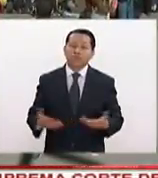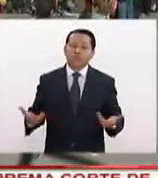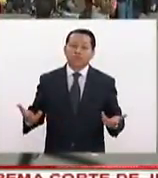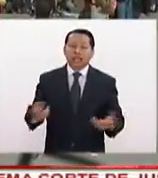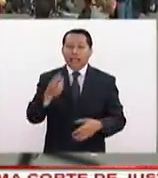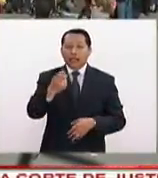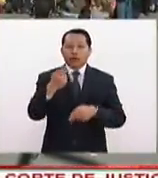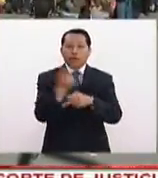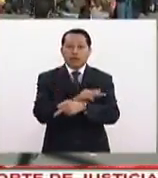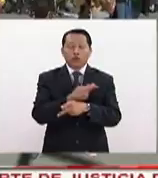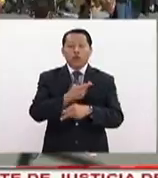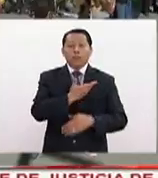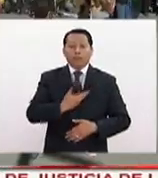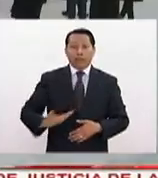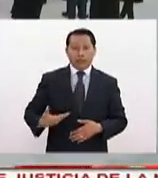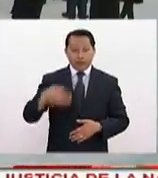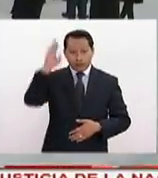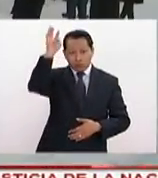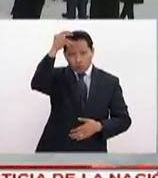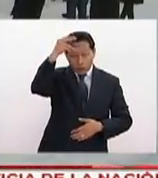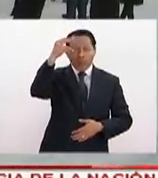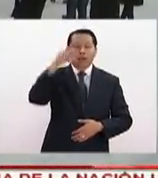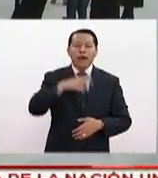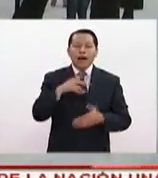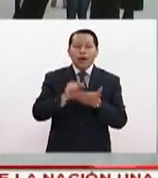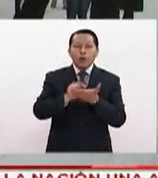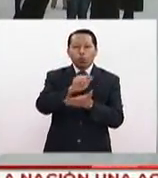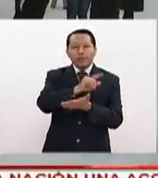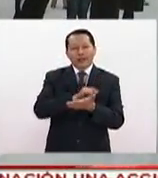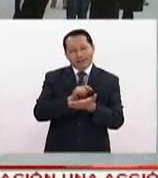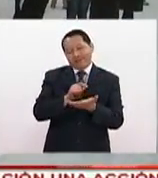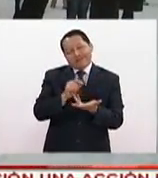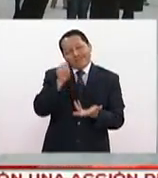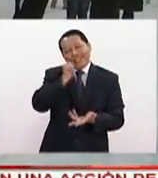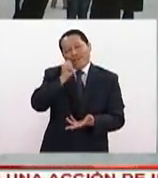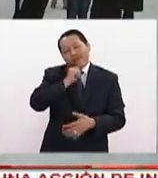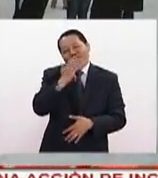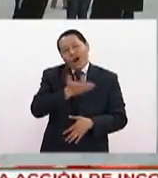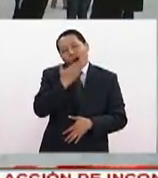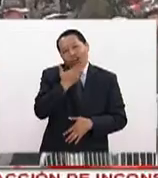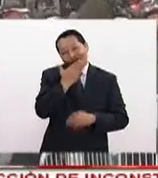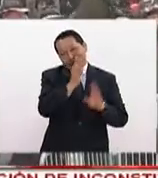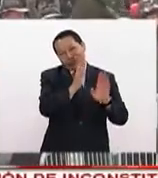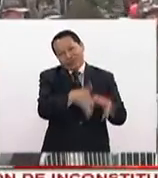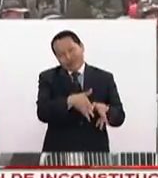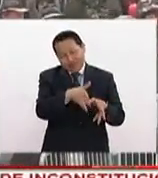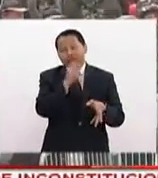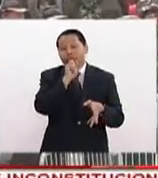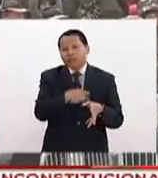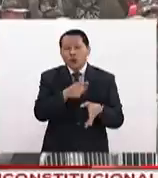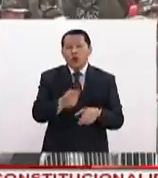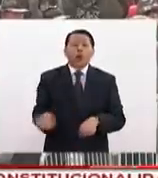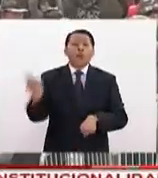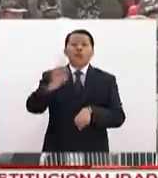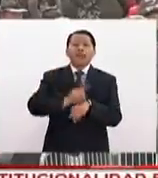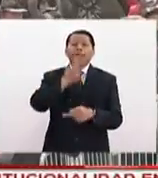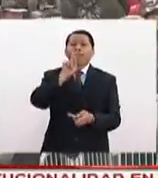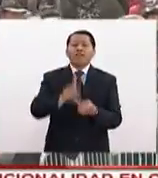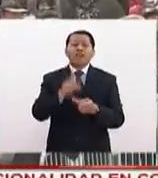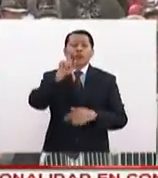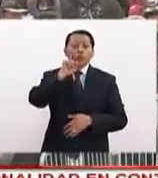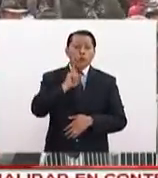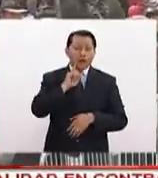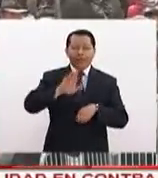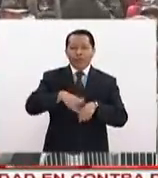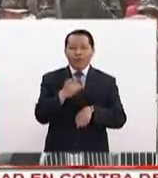Ante esta situación, el presidente Donald Trump escribió en su cuenta de Twitter, como es costumbre, que era un día perfecto para las mujeres, ya